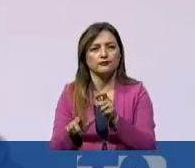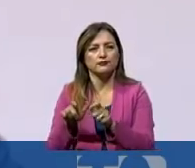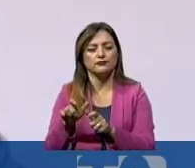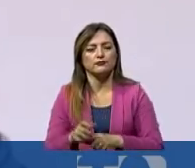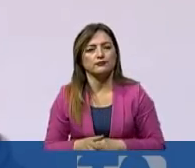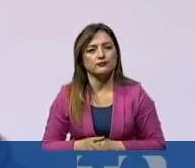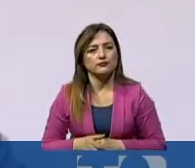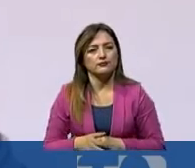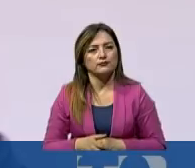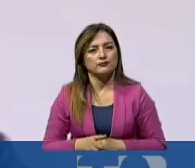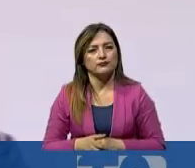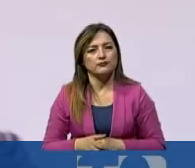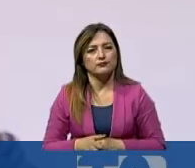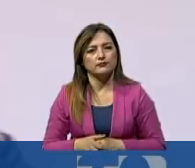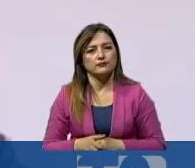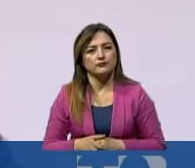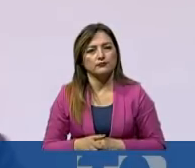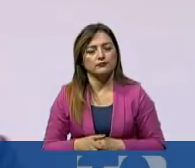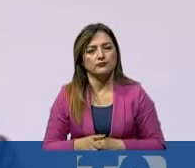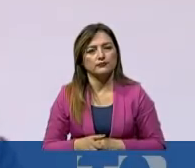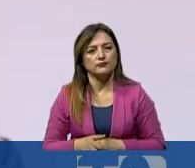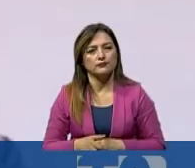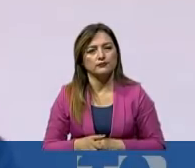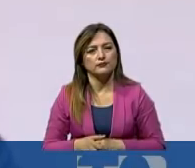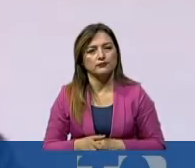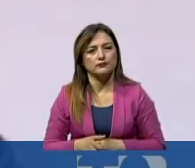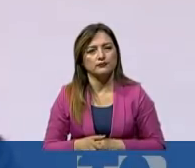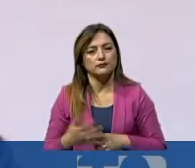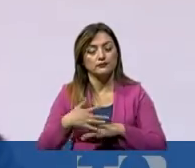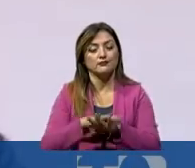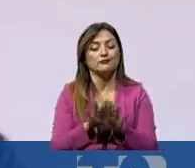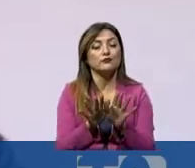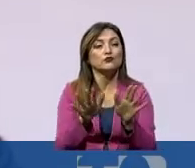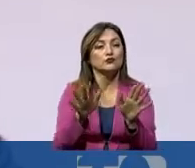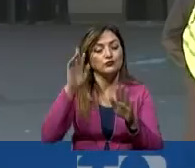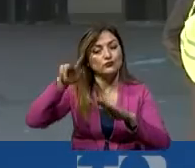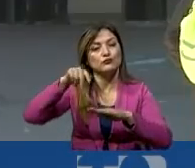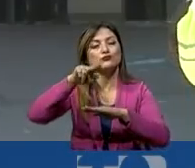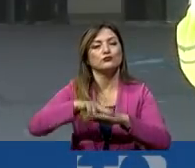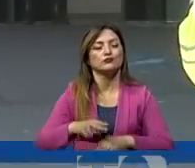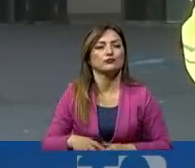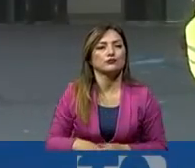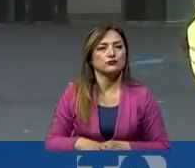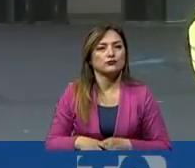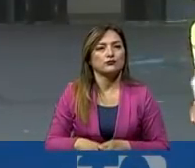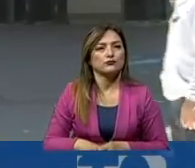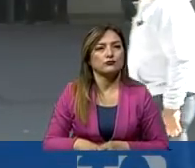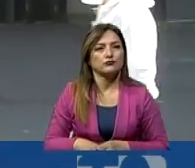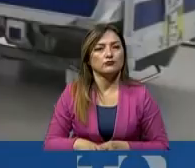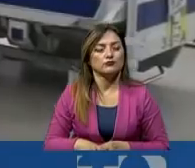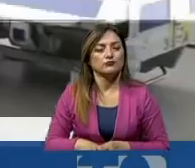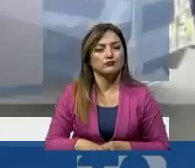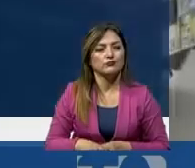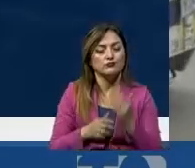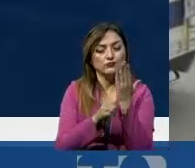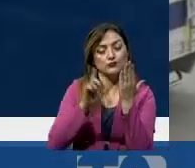que integrarse para que sea una muestra que se pueda generalizar a nivel nacional. De acuerdo a las últimas cifras,